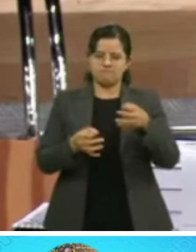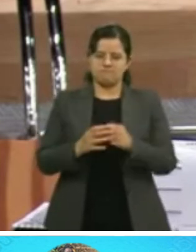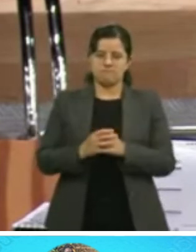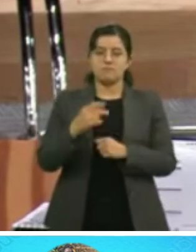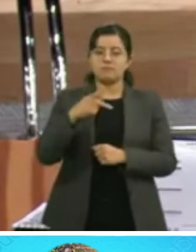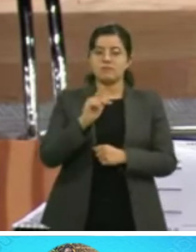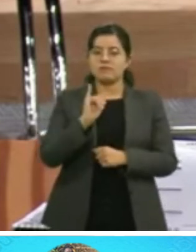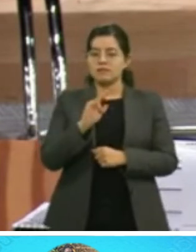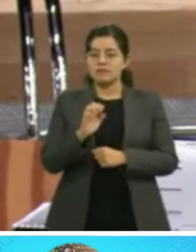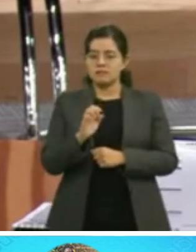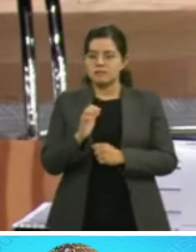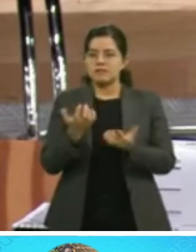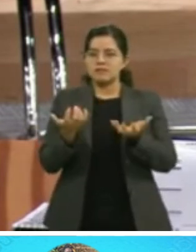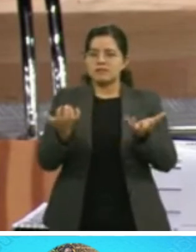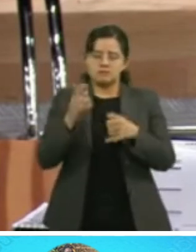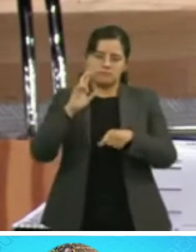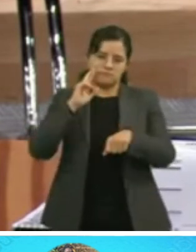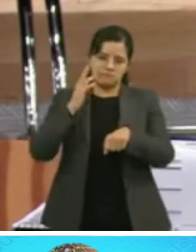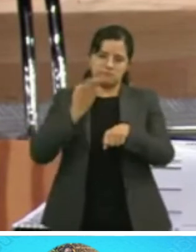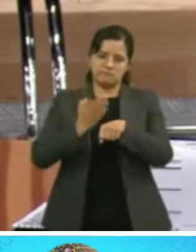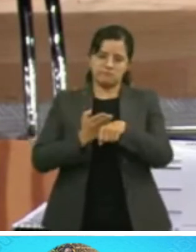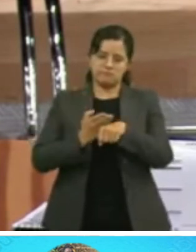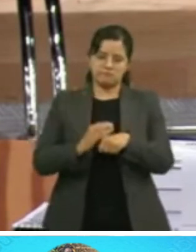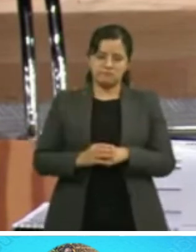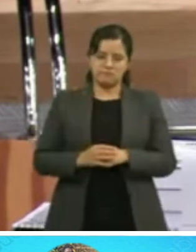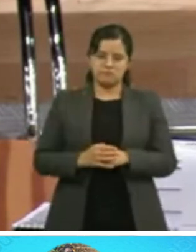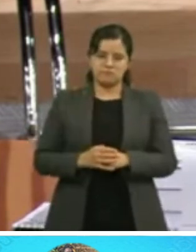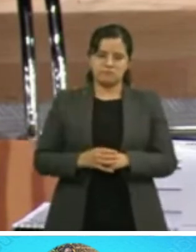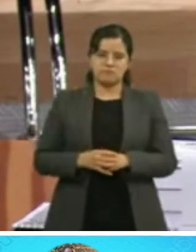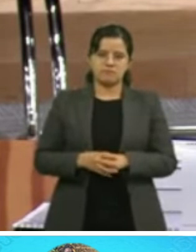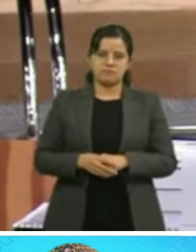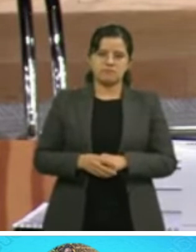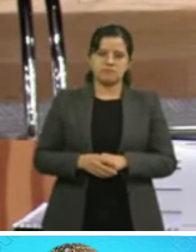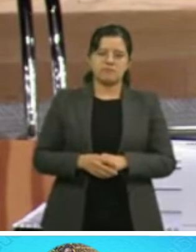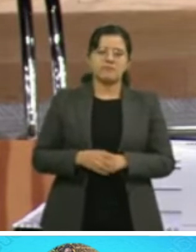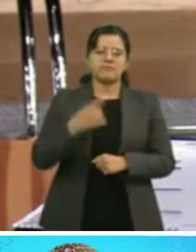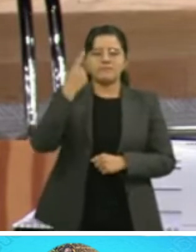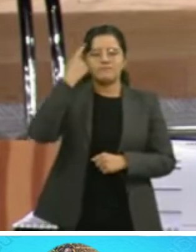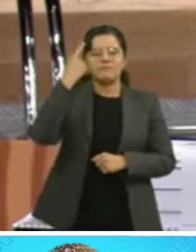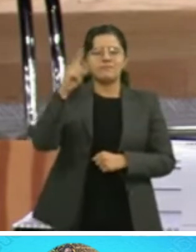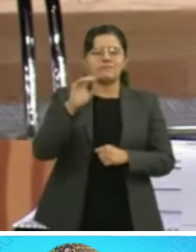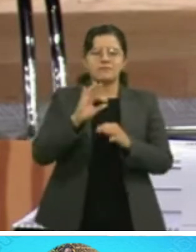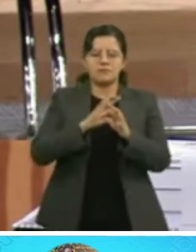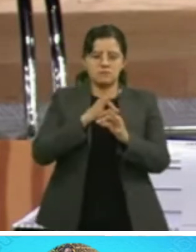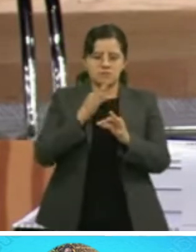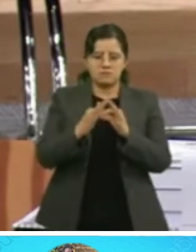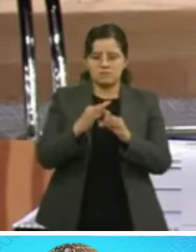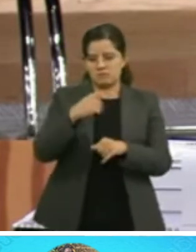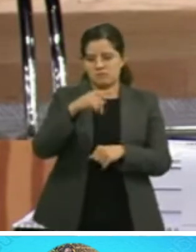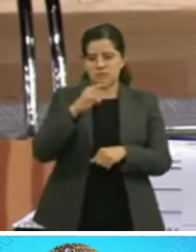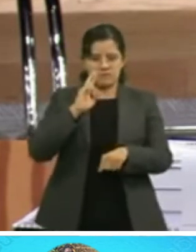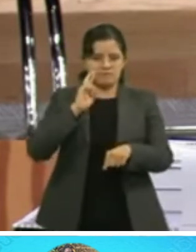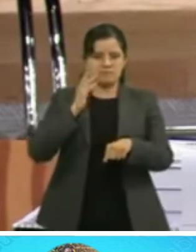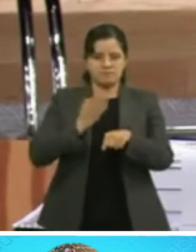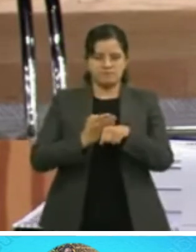Pero el INE actuará con plena responsabilidad para el cumplimiento de sus